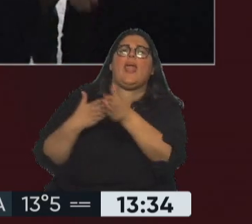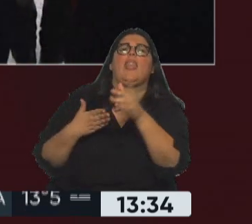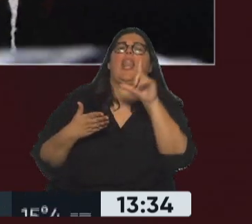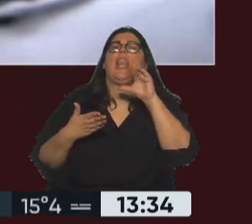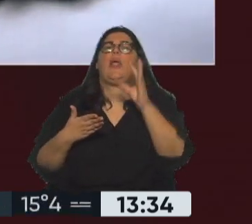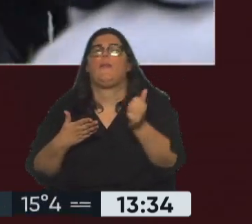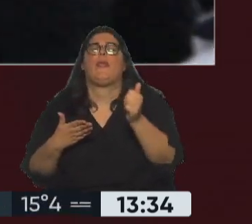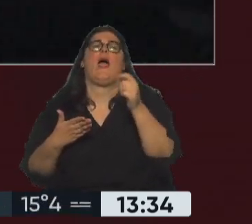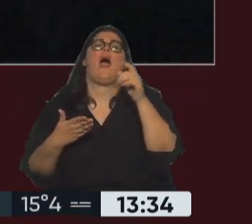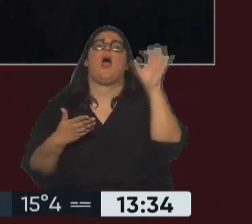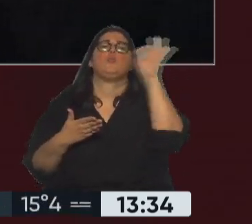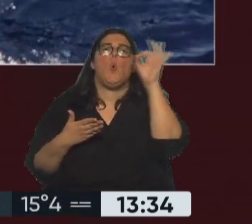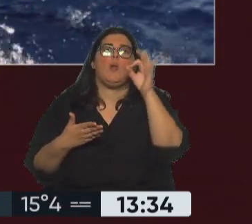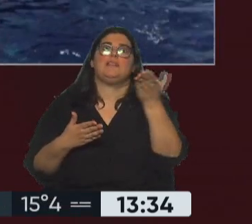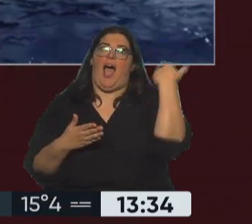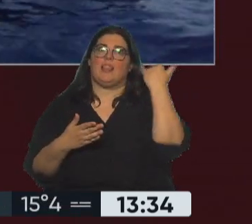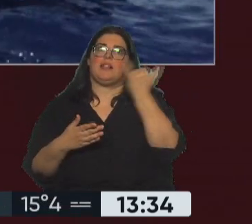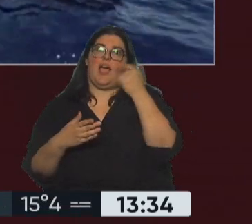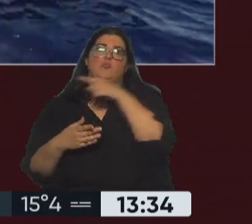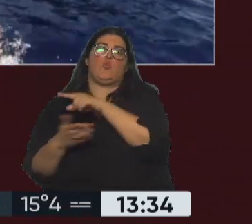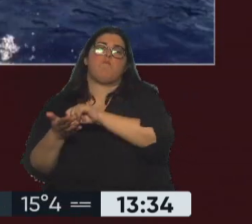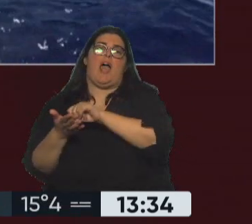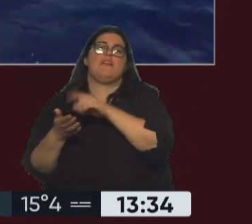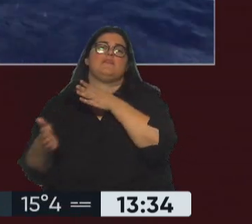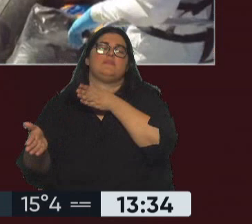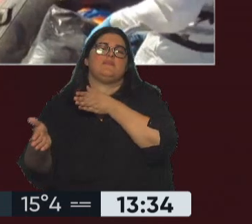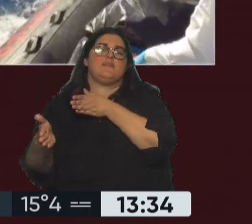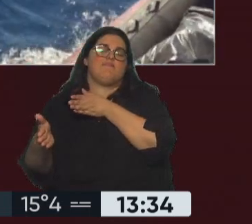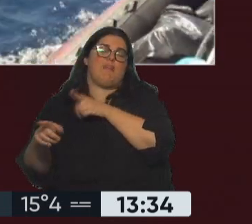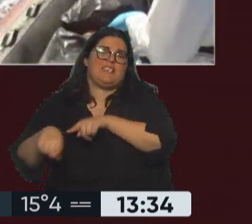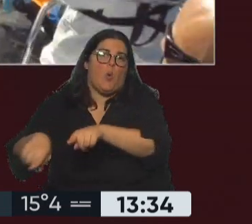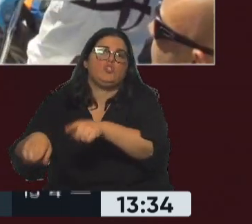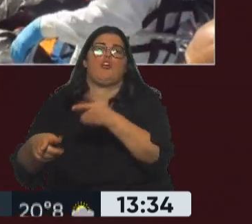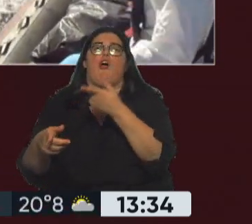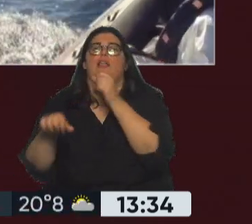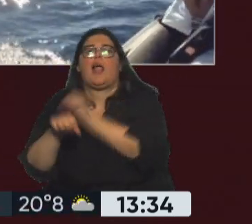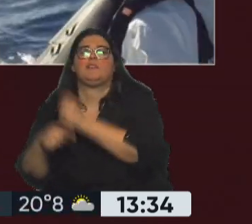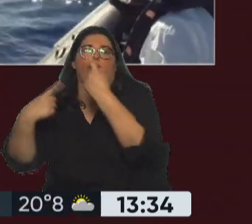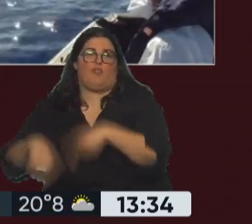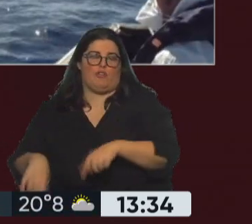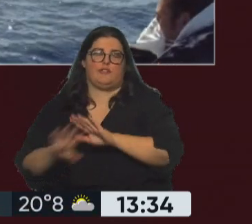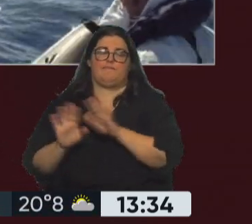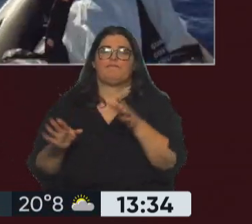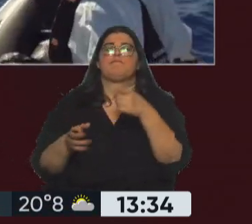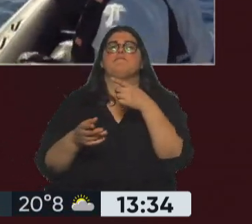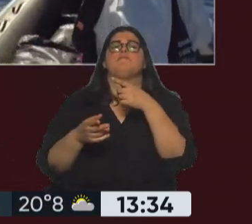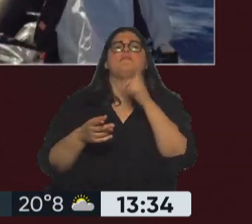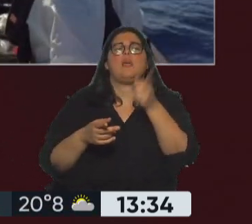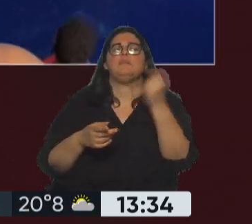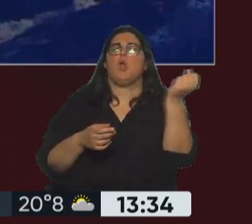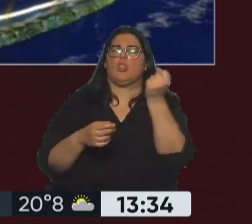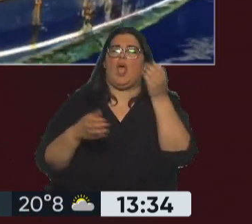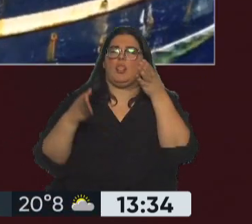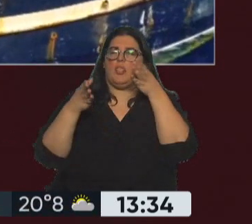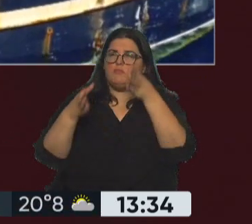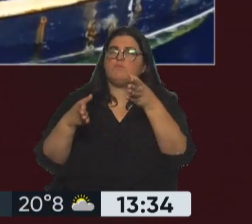sufrido previamente, además, persecuciones, algunos de ellos encarcelados, las condiciones de estos traslados. Sin embargo, creo que también vale la pena poner el foco